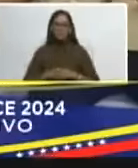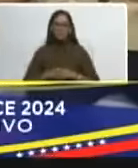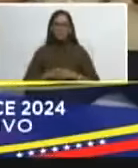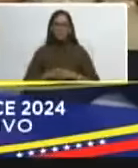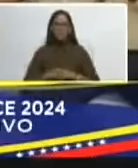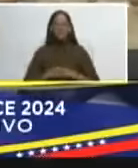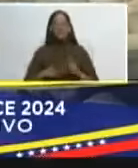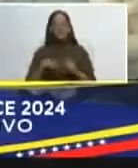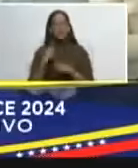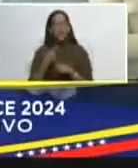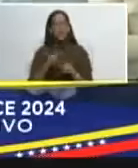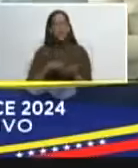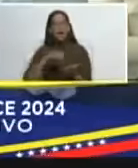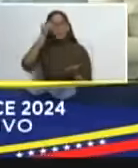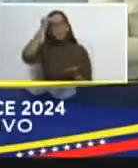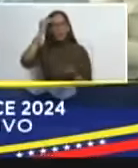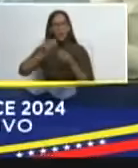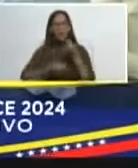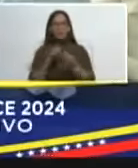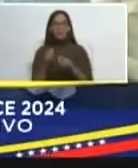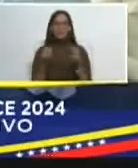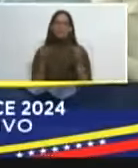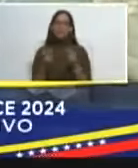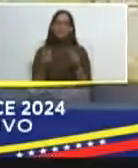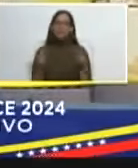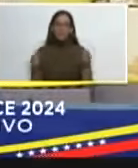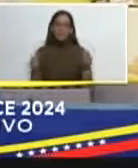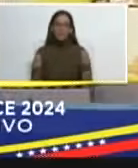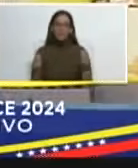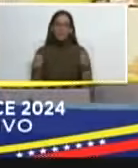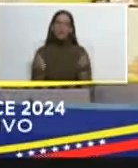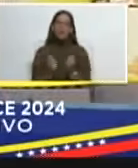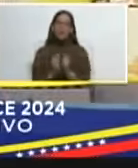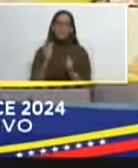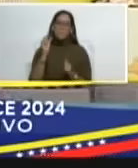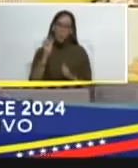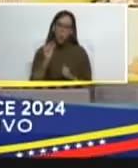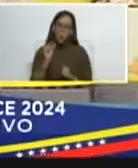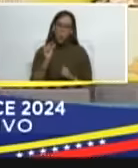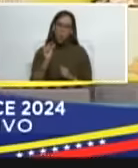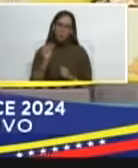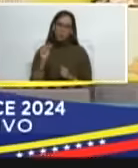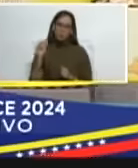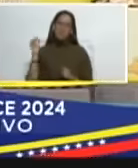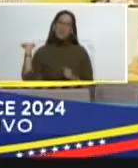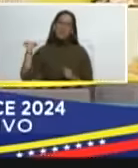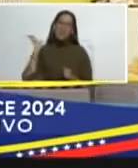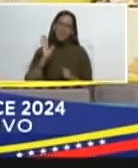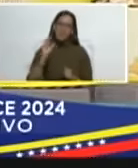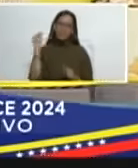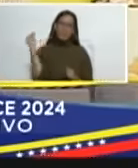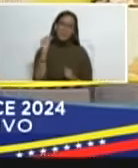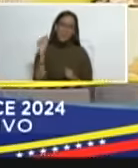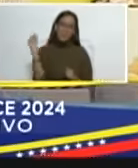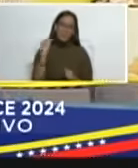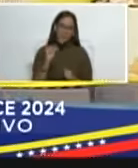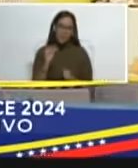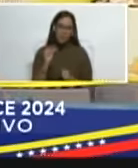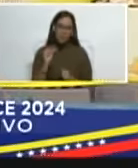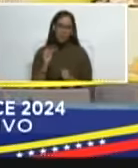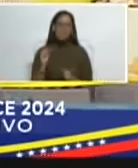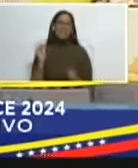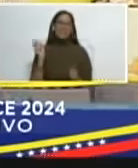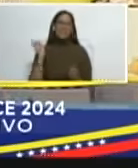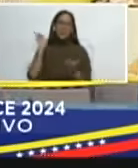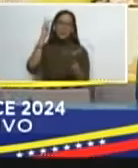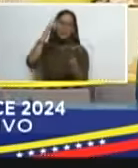Luego aprendimos a hacer muchísimo con poco. Venimos de menos menos y hemos llegado